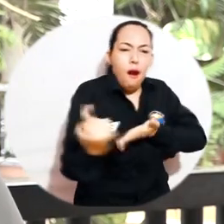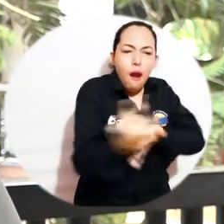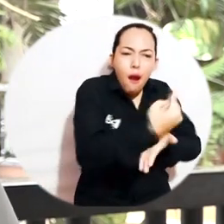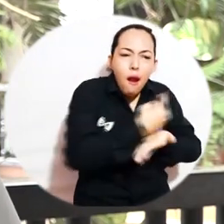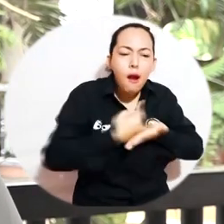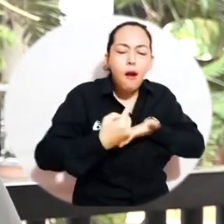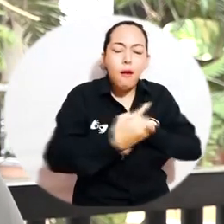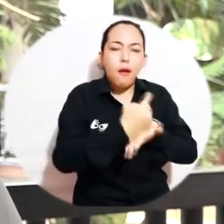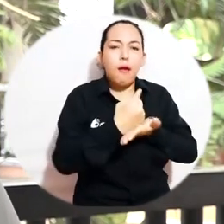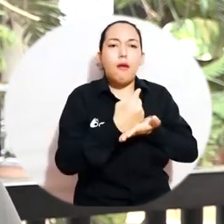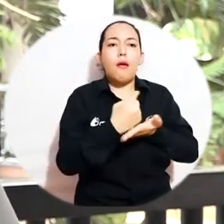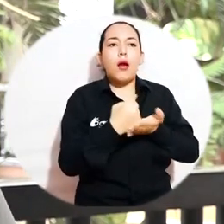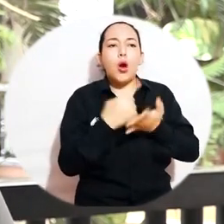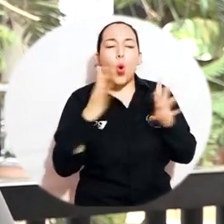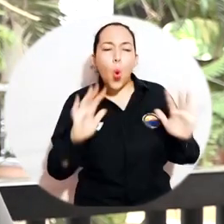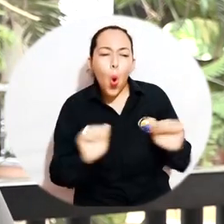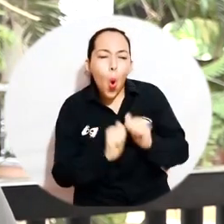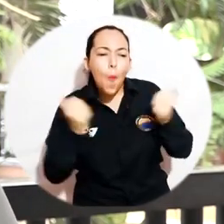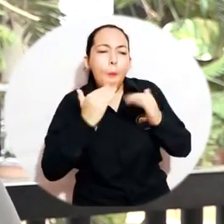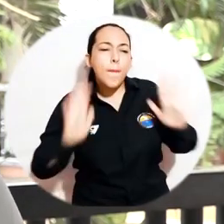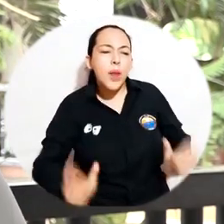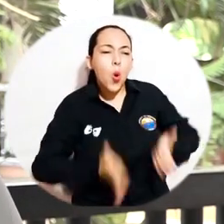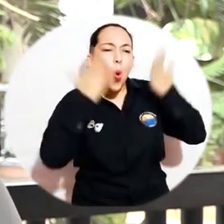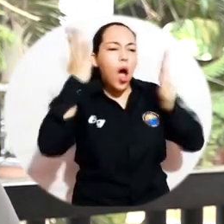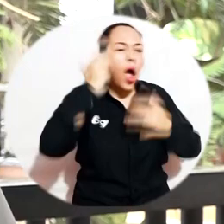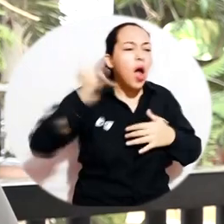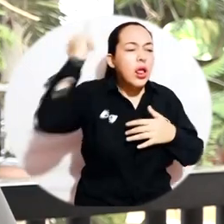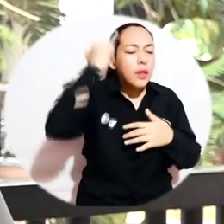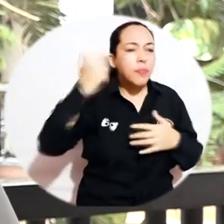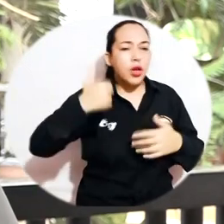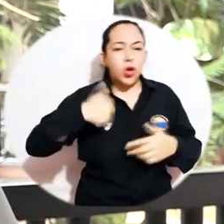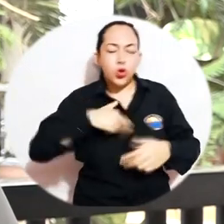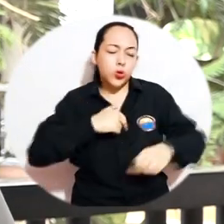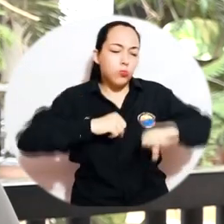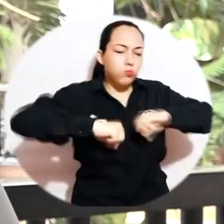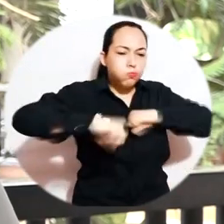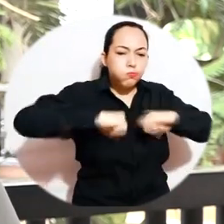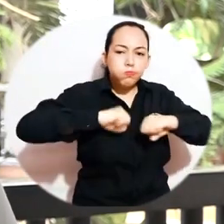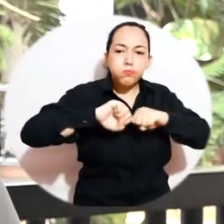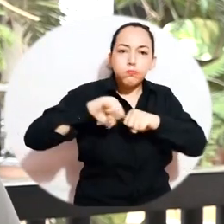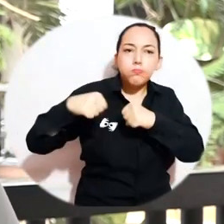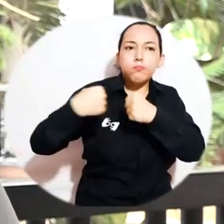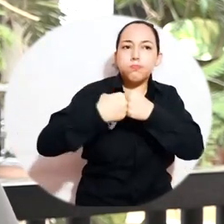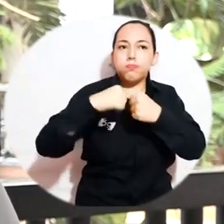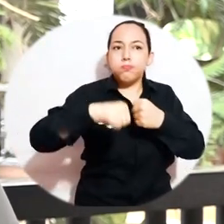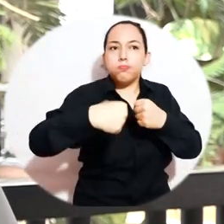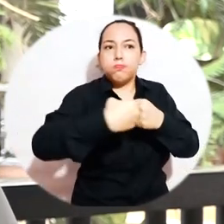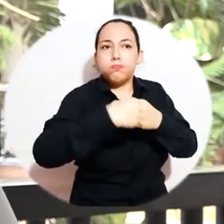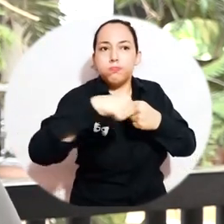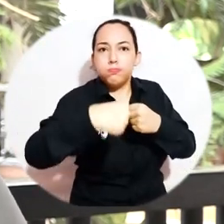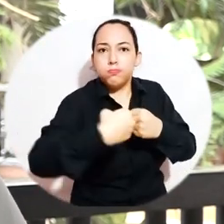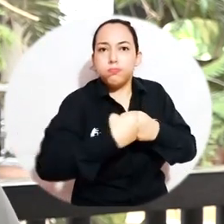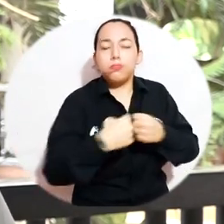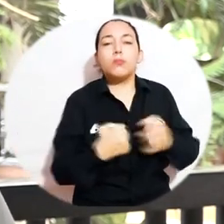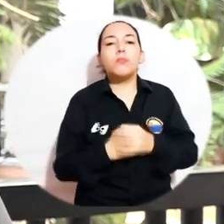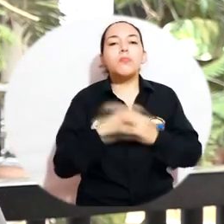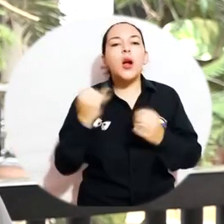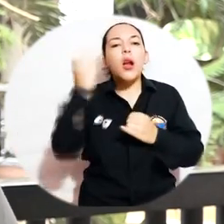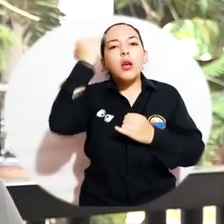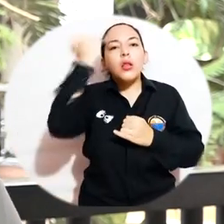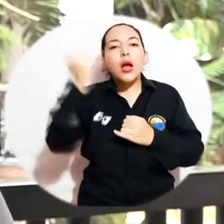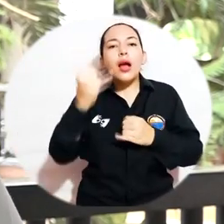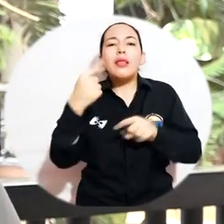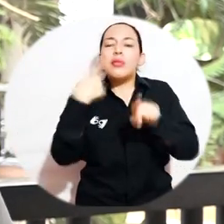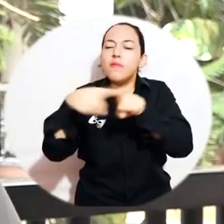reuniones, preocupándonos por la mejoría académica, poniendo nuestra parte y trabajando articuladamente con nuestros profesores para